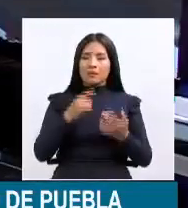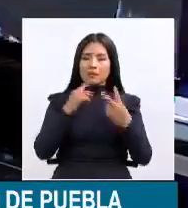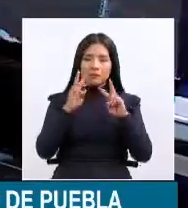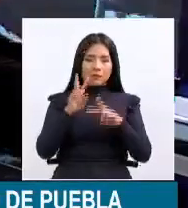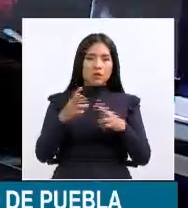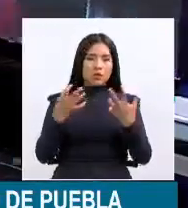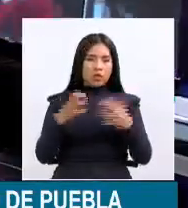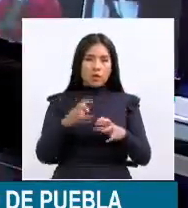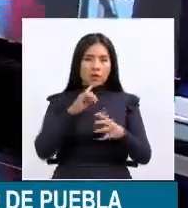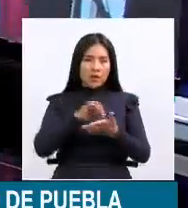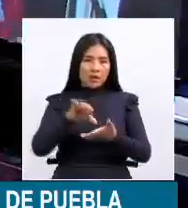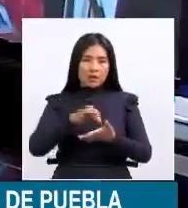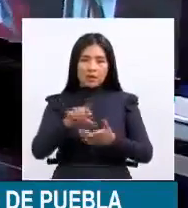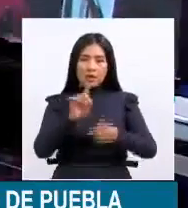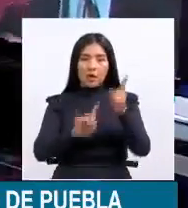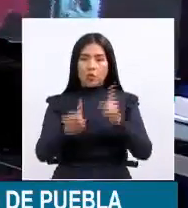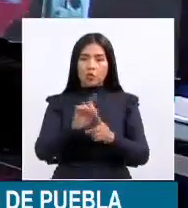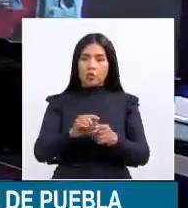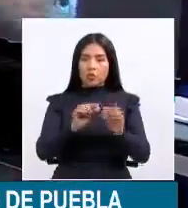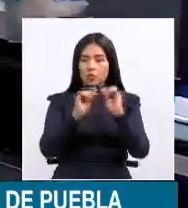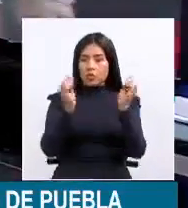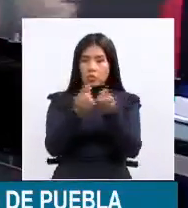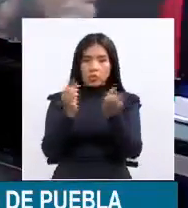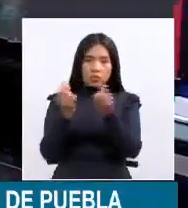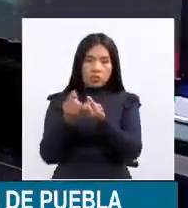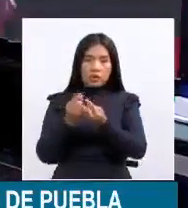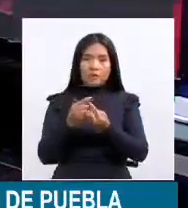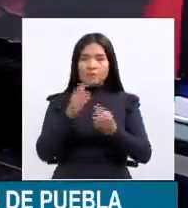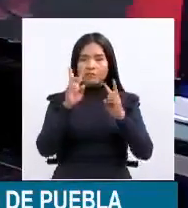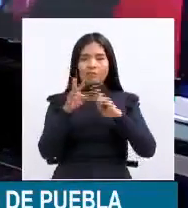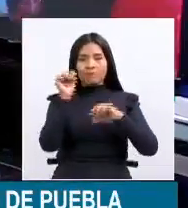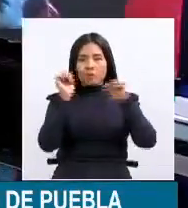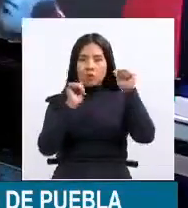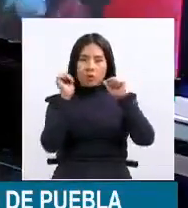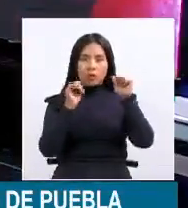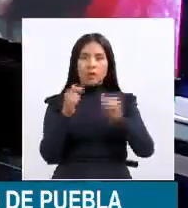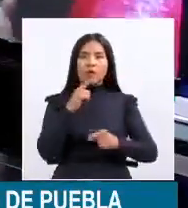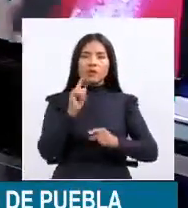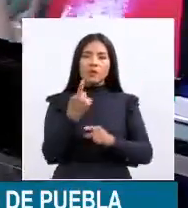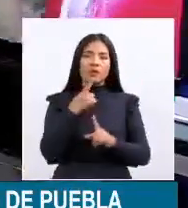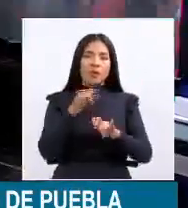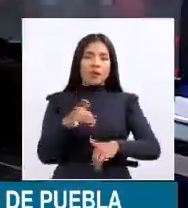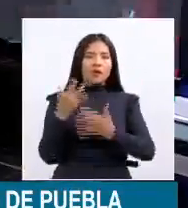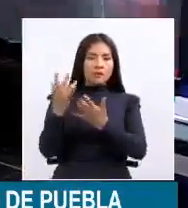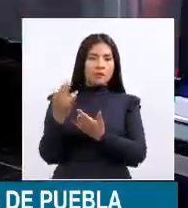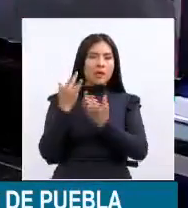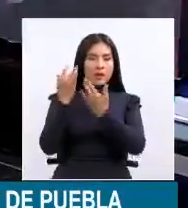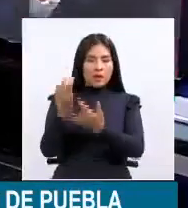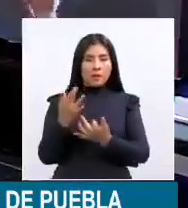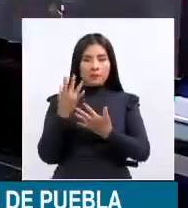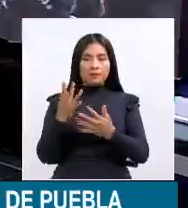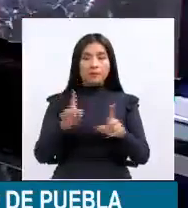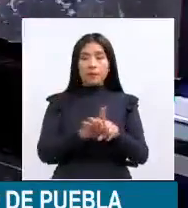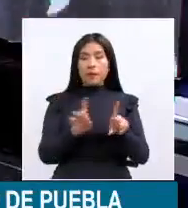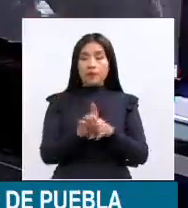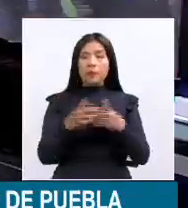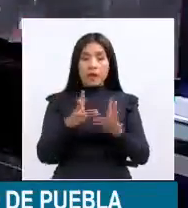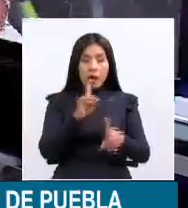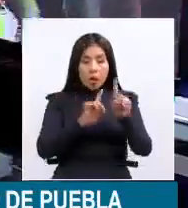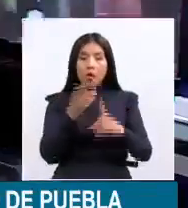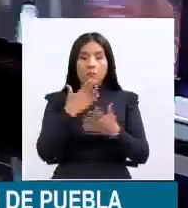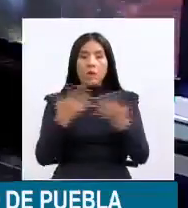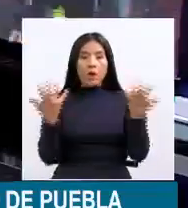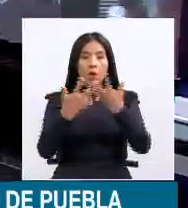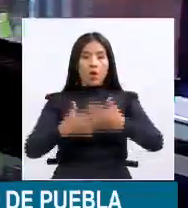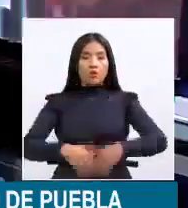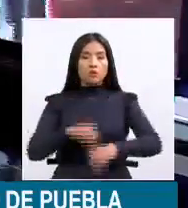a determinados sectores, pero que están ahí siempre un poco esperando y a veces están más coordinados, otras veces